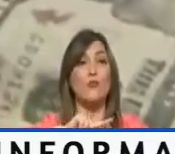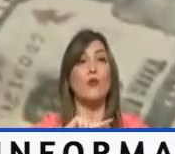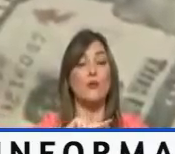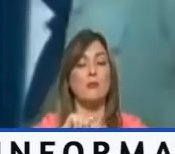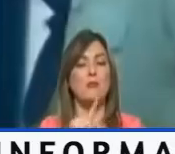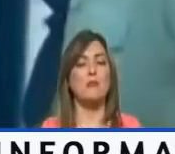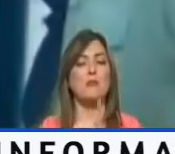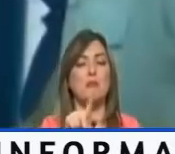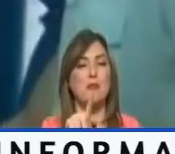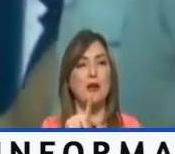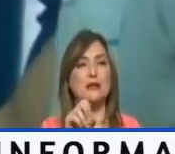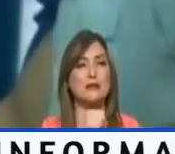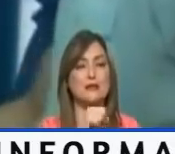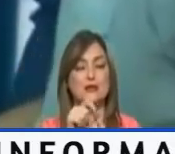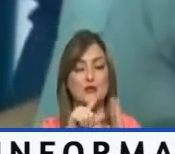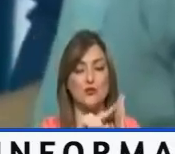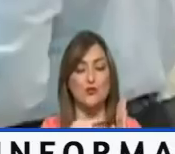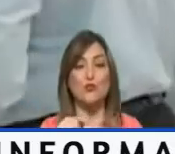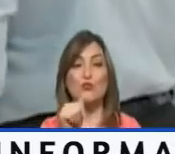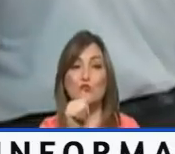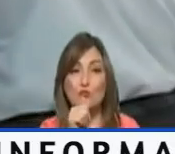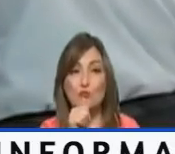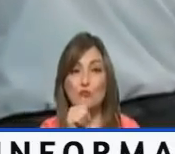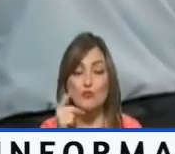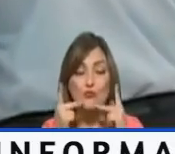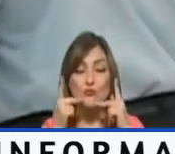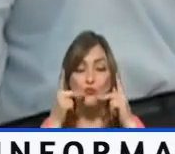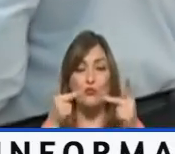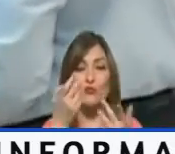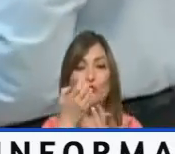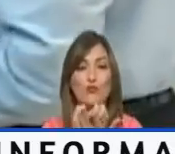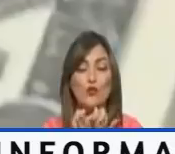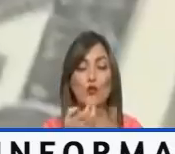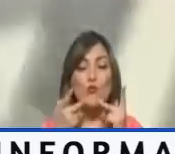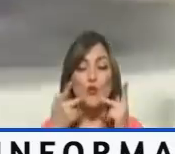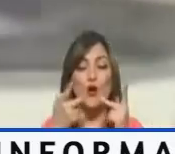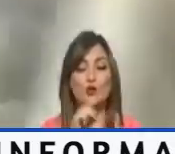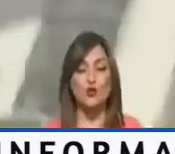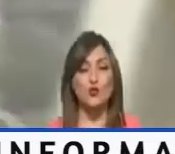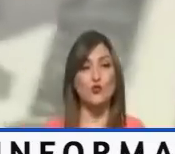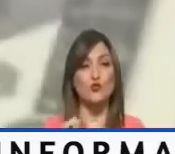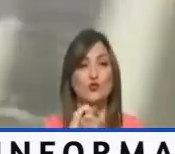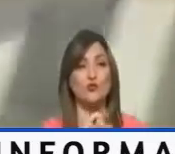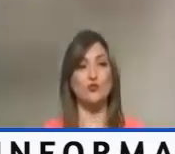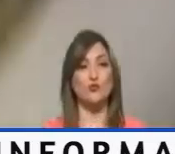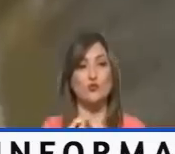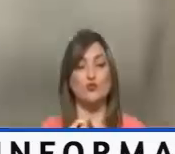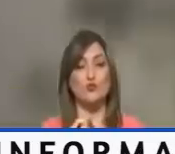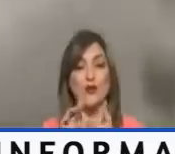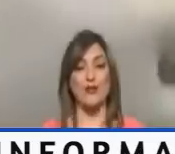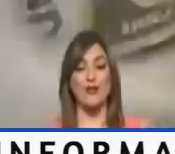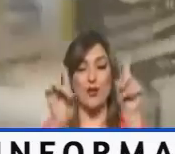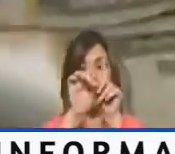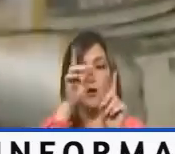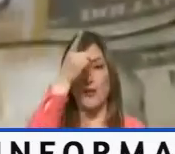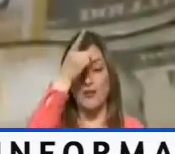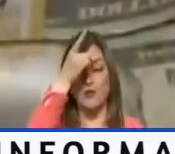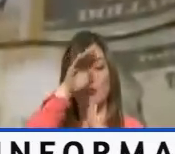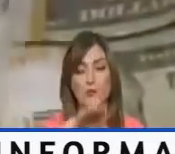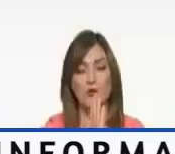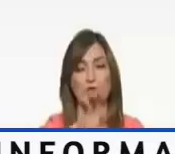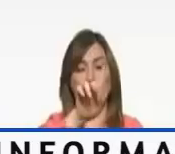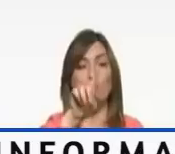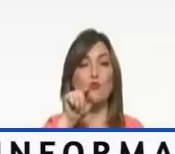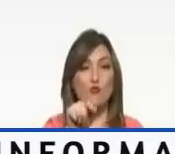obligaciones correspondan al sistema financiero privado, público, de la economía popular y solidaria, se eliminará los datos de deudas menores a